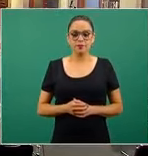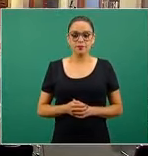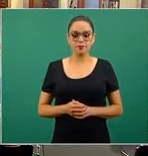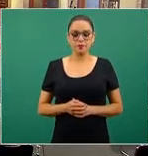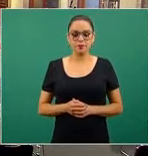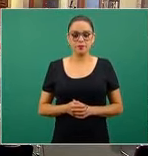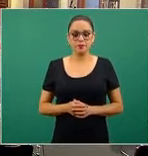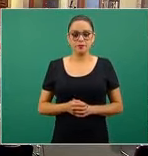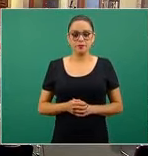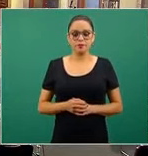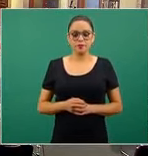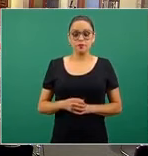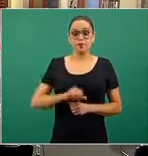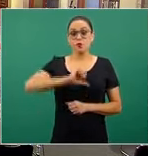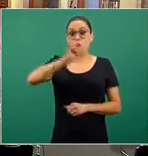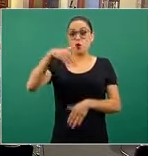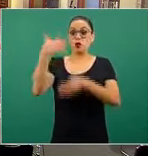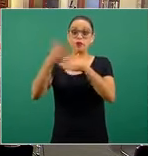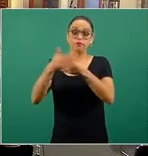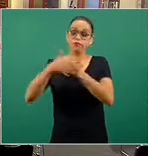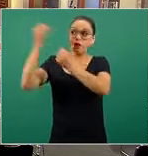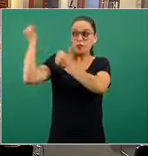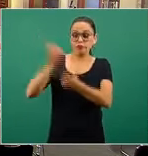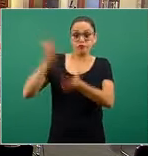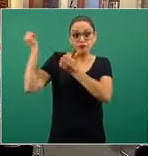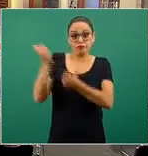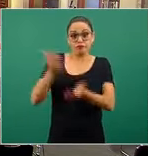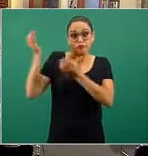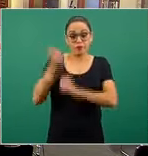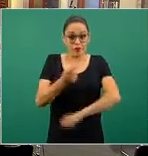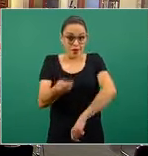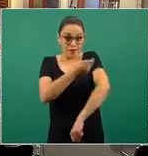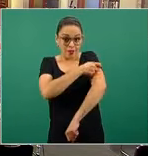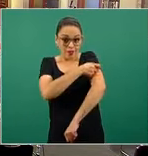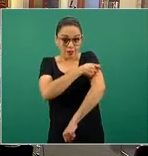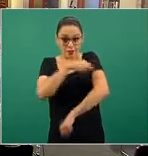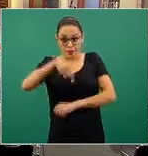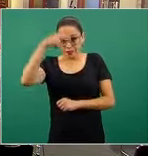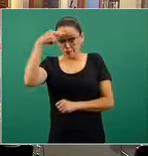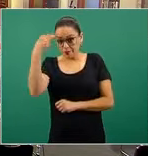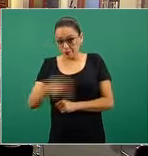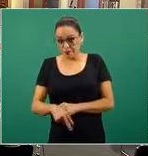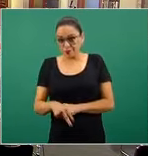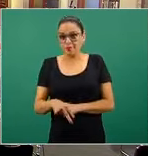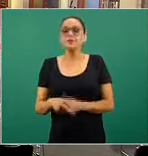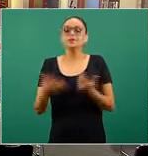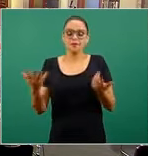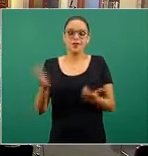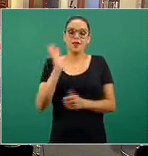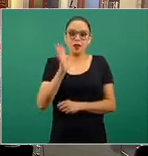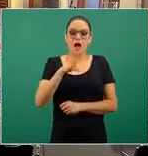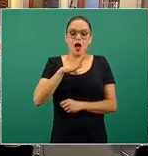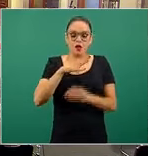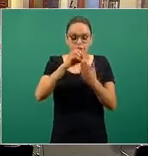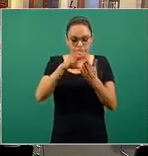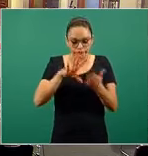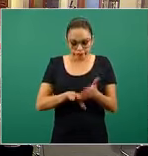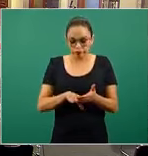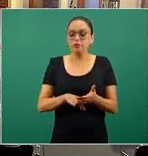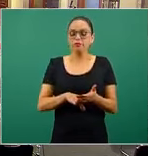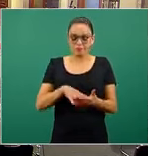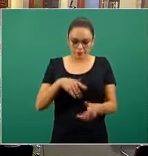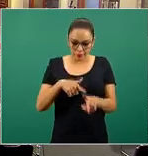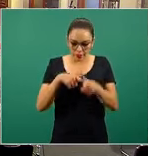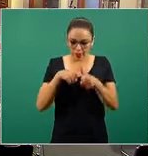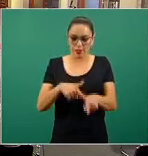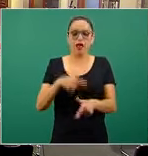obviamente, arribos de vacuna que ya estarán llegando al país, estarán programándose para poder continuar